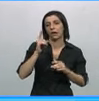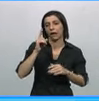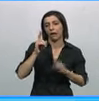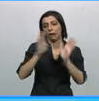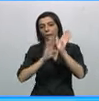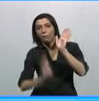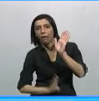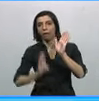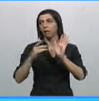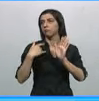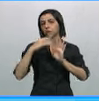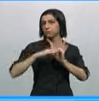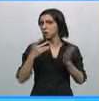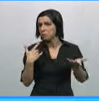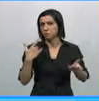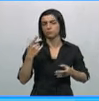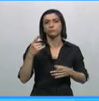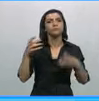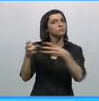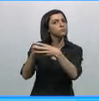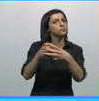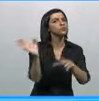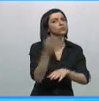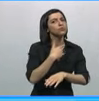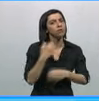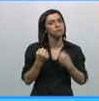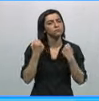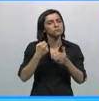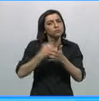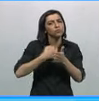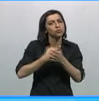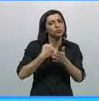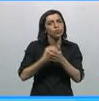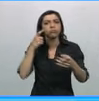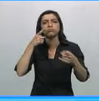entonces es un momento del torneo a donde